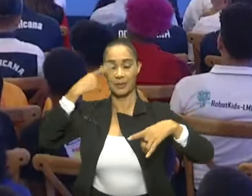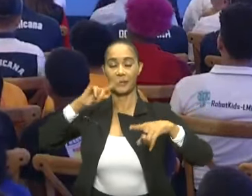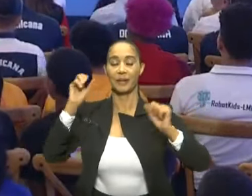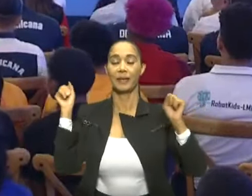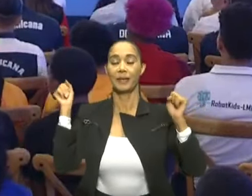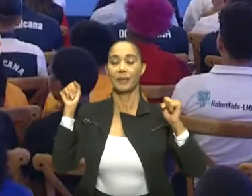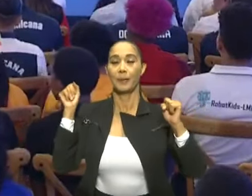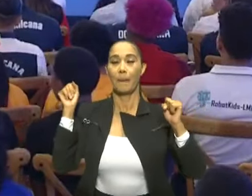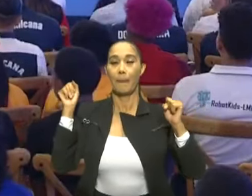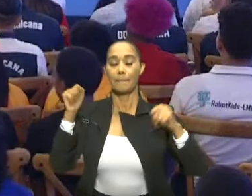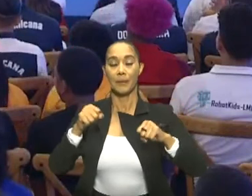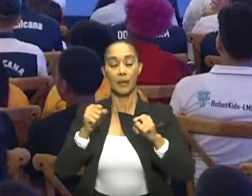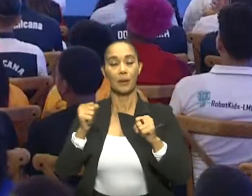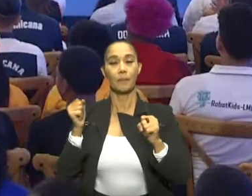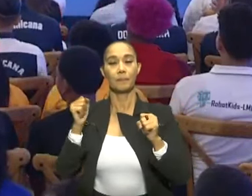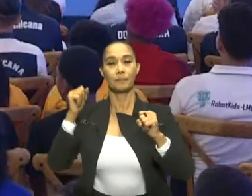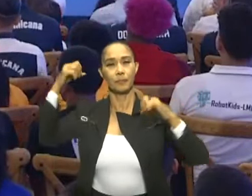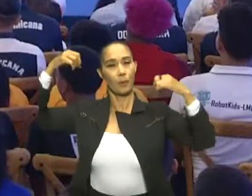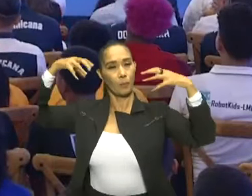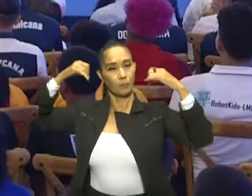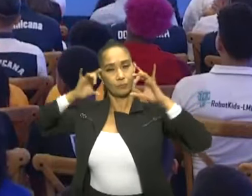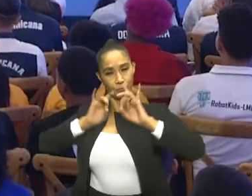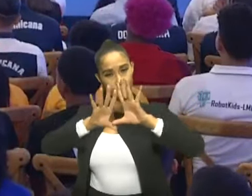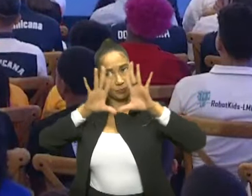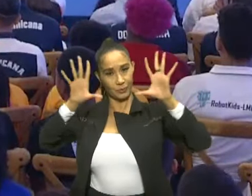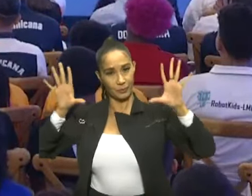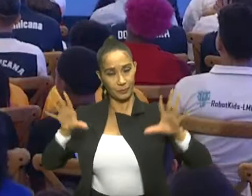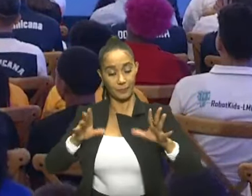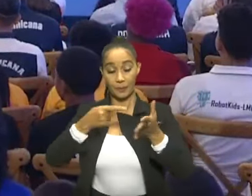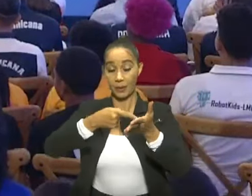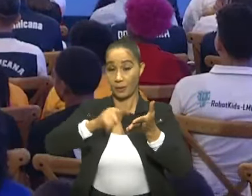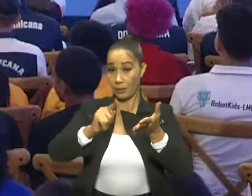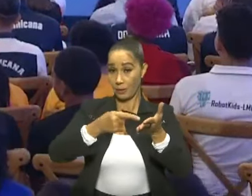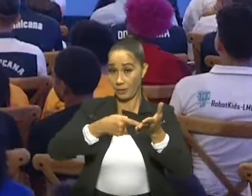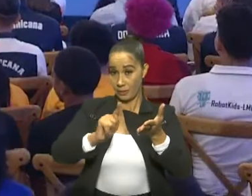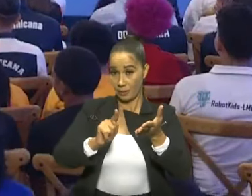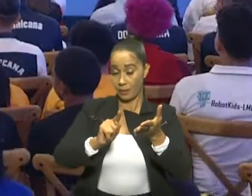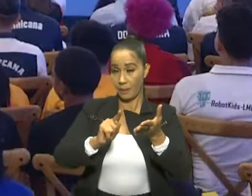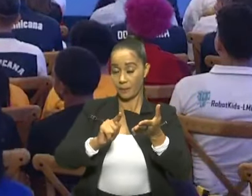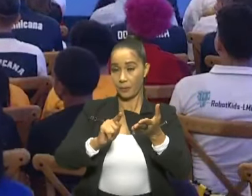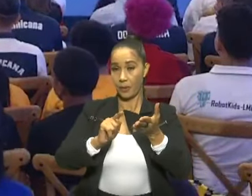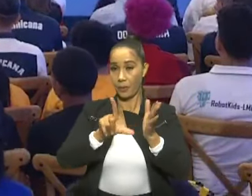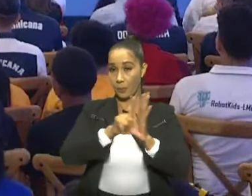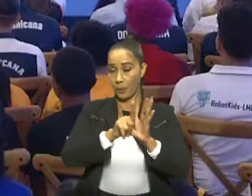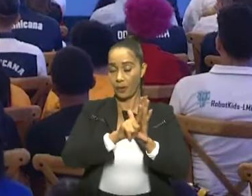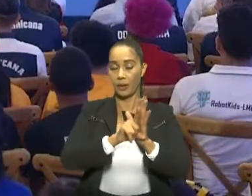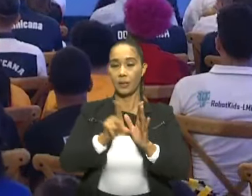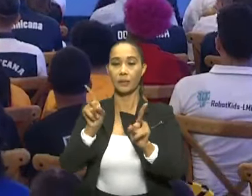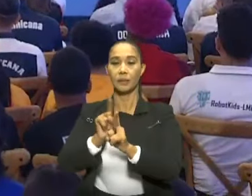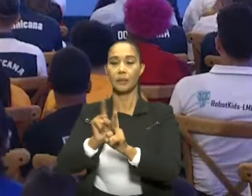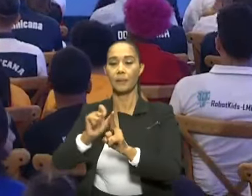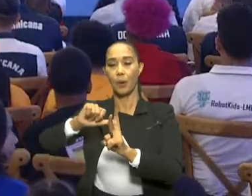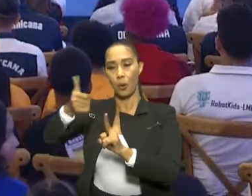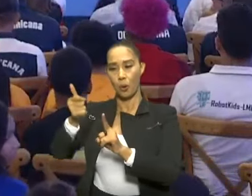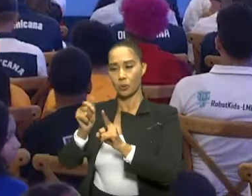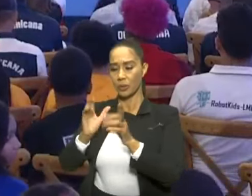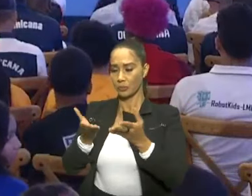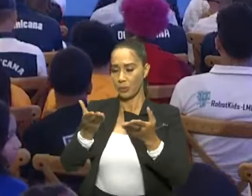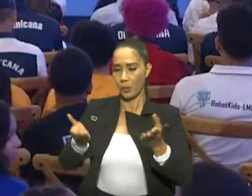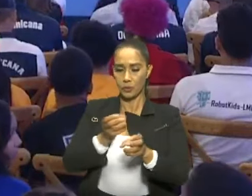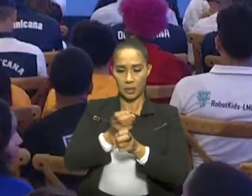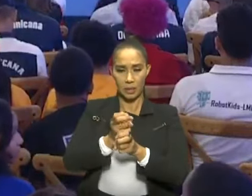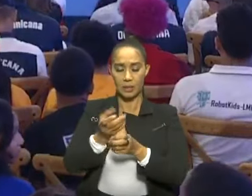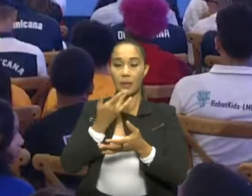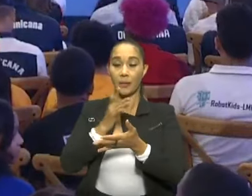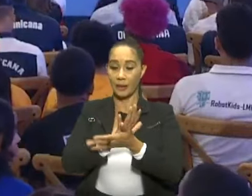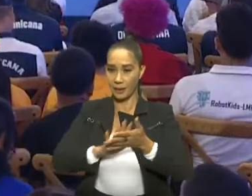según los lineamientos y regulaciones aprobadas por el Major League Baseball, así como otras adecuaciones para la